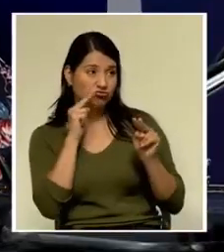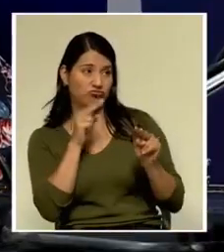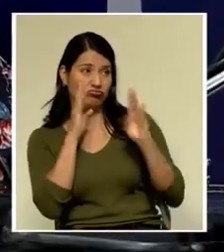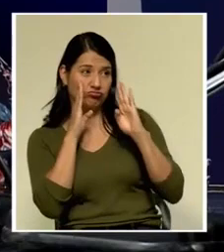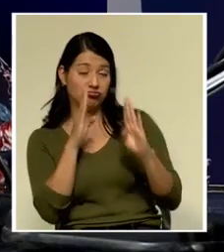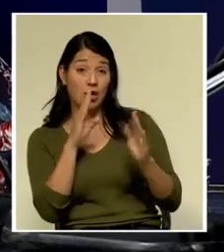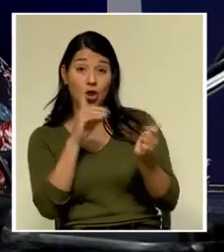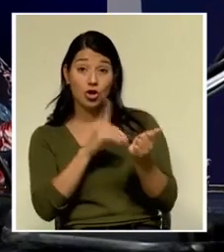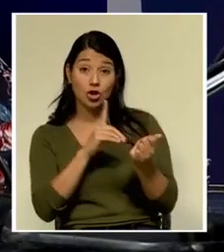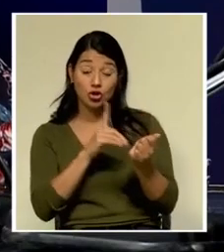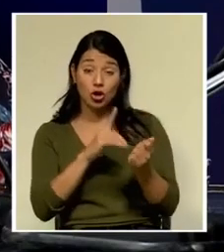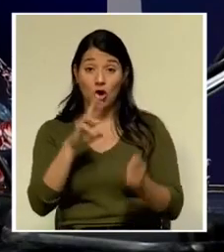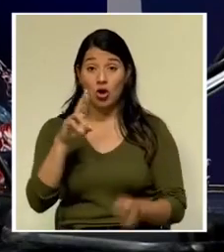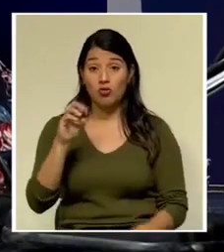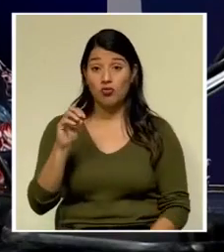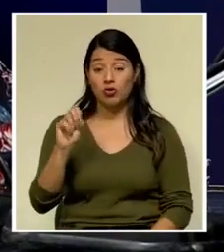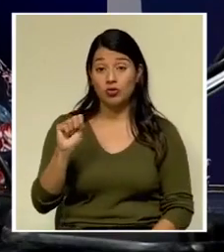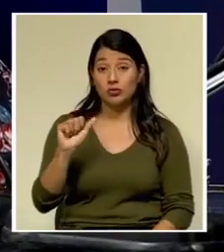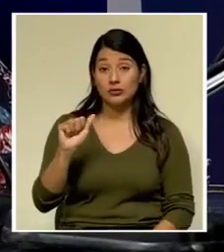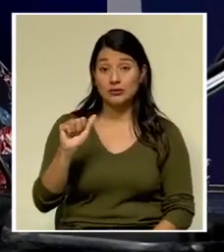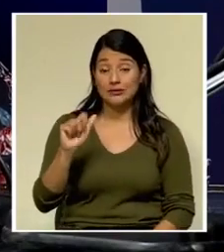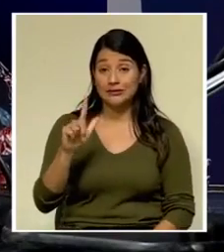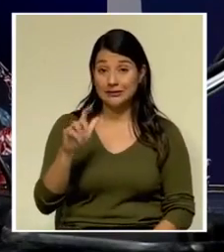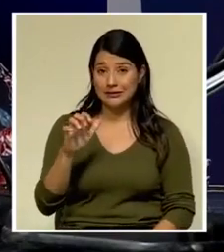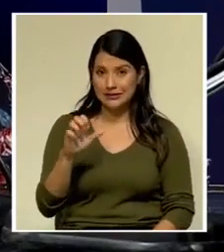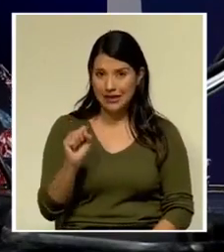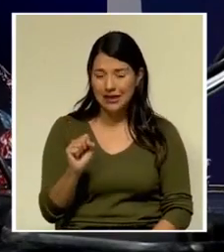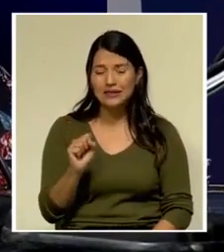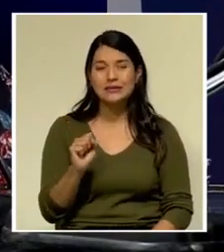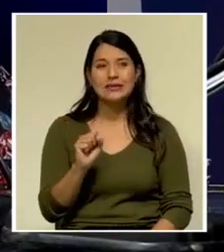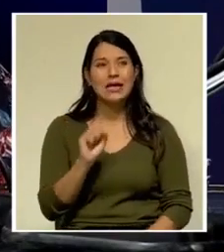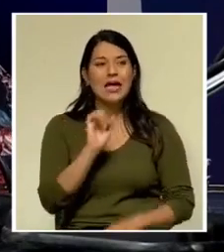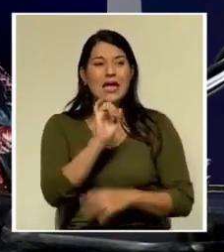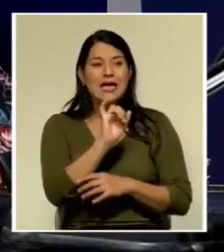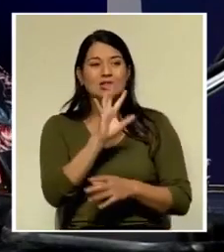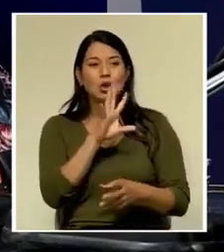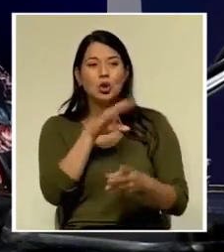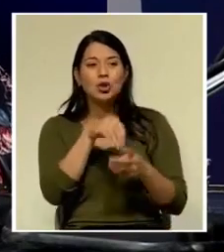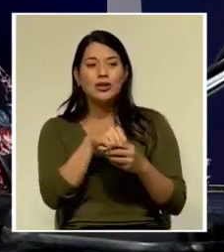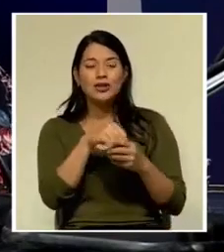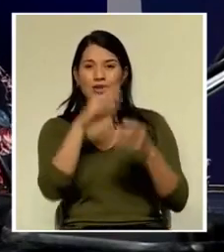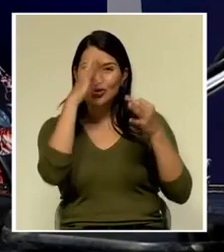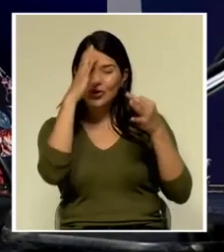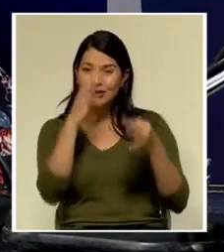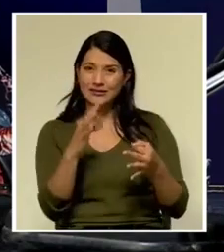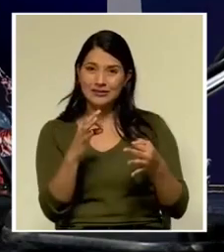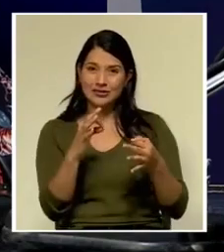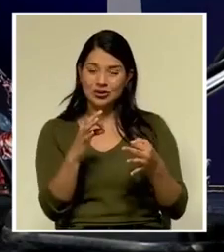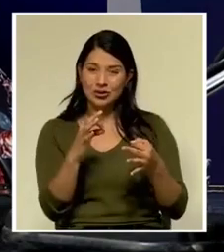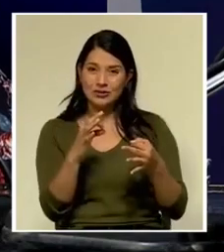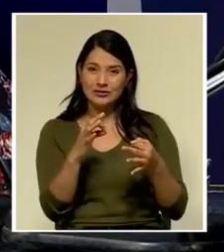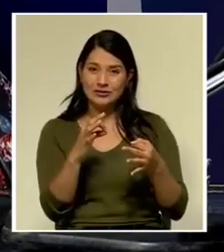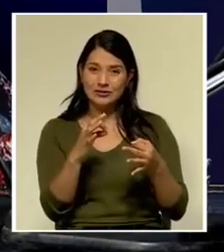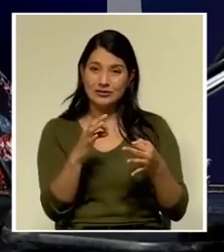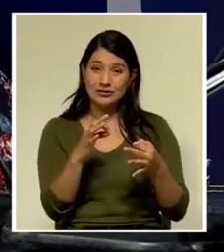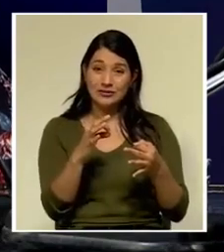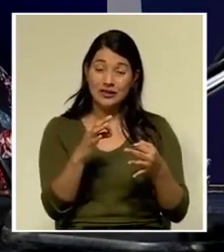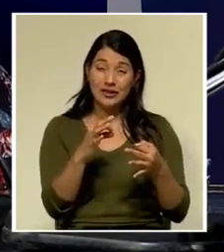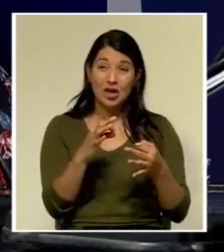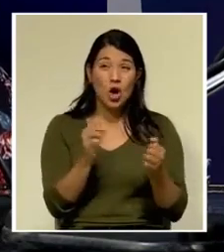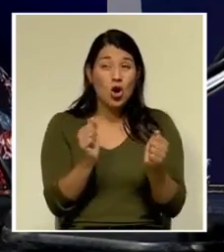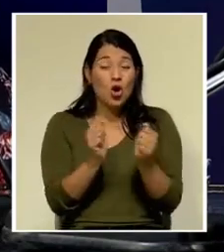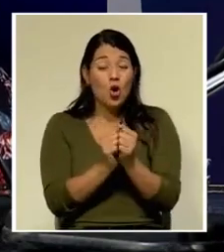Rosales, hace parte de las decisiones, ¿verdad?, de las decisiones